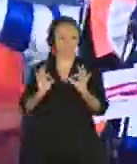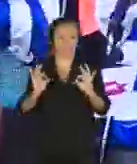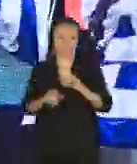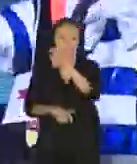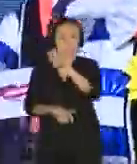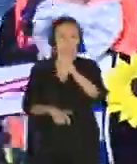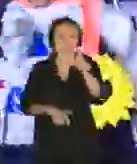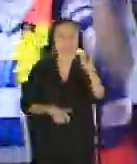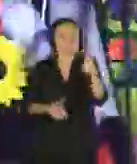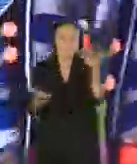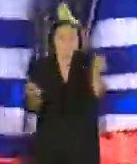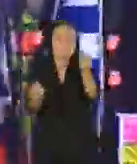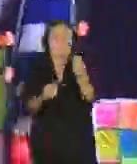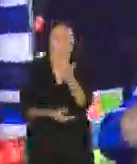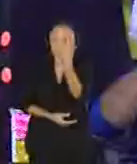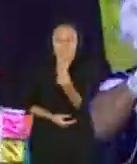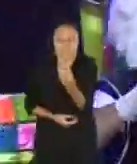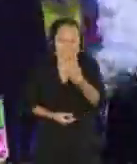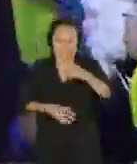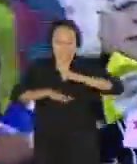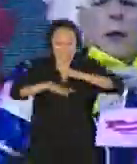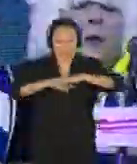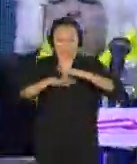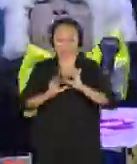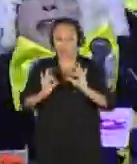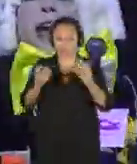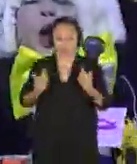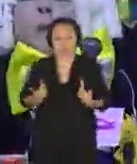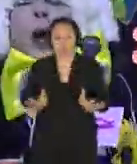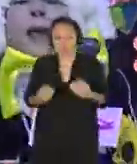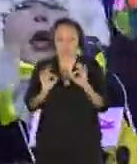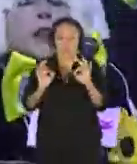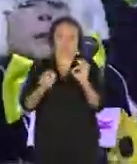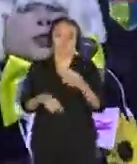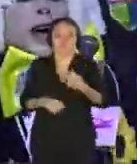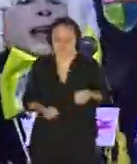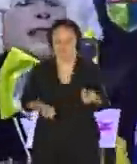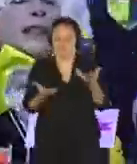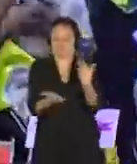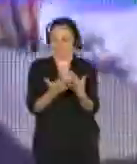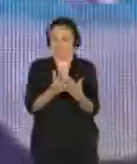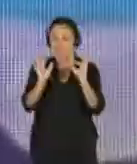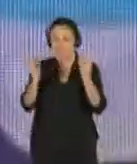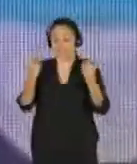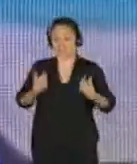puede explicar. Llevo el ritmo en el cuerpo, te lo puedo demostrar.